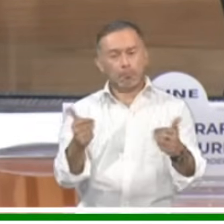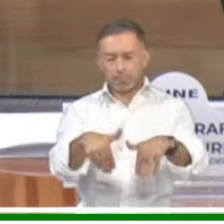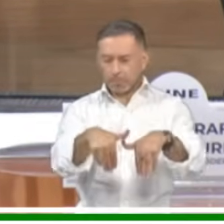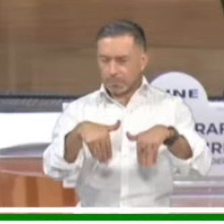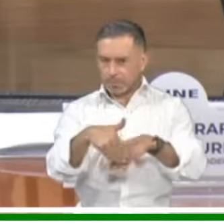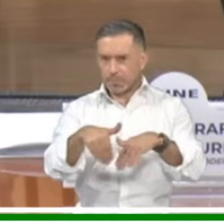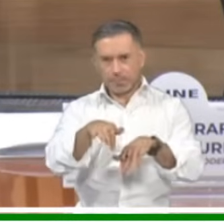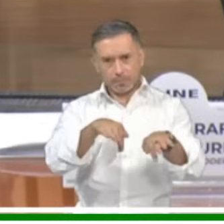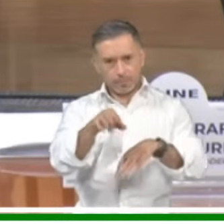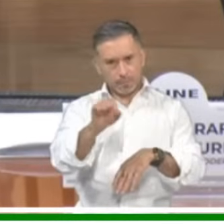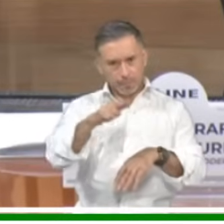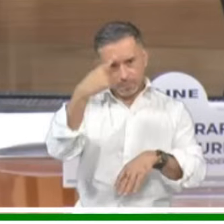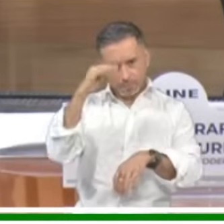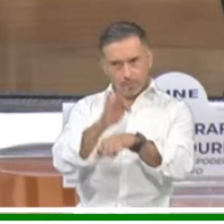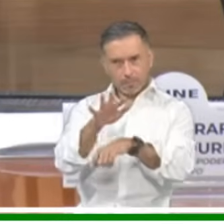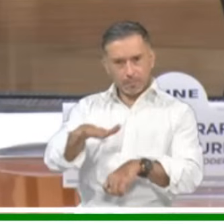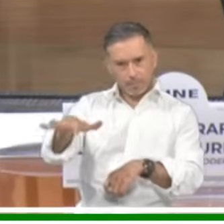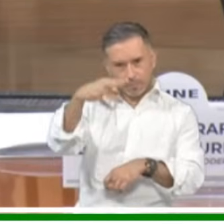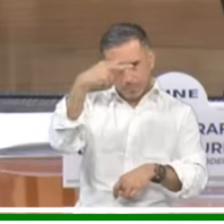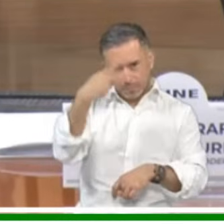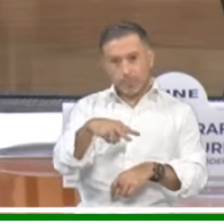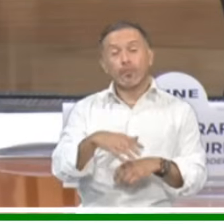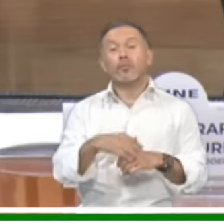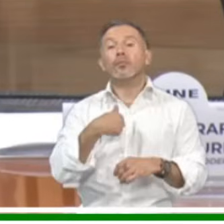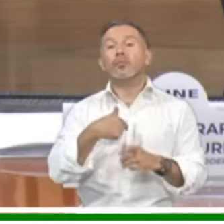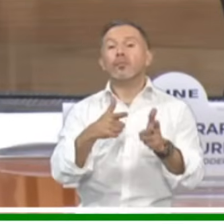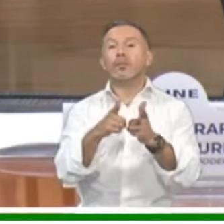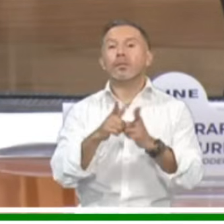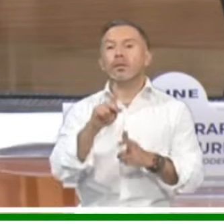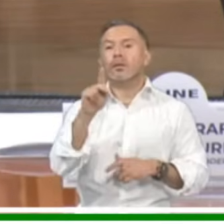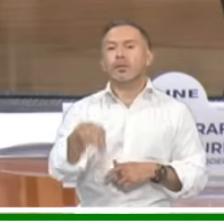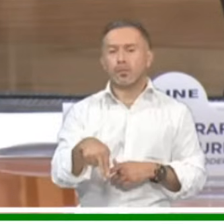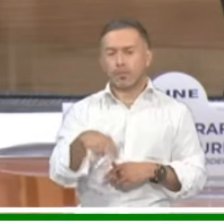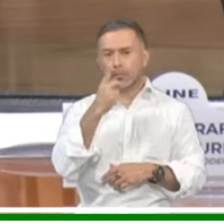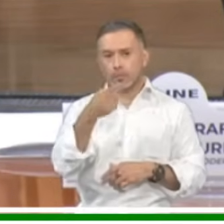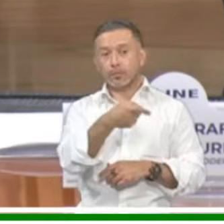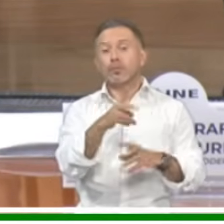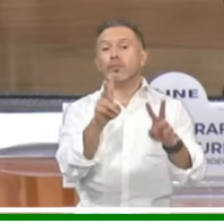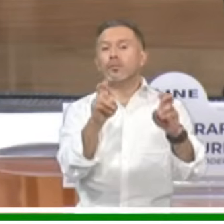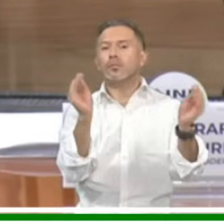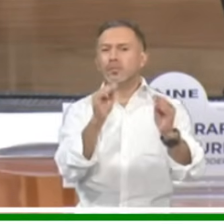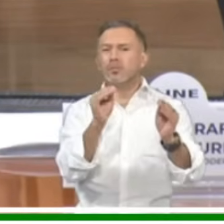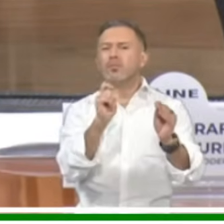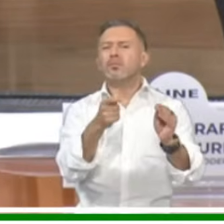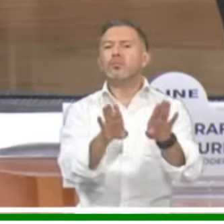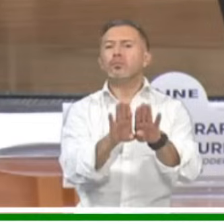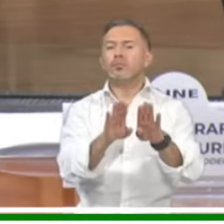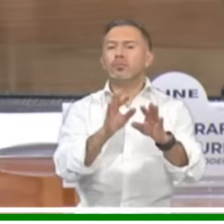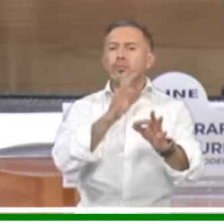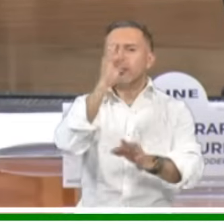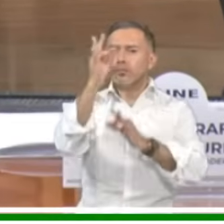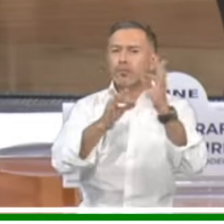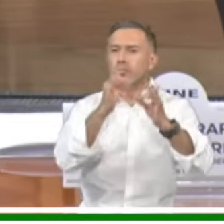todas y todos los mexicanos. En Acción Nacional reiteramos en que los debates sean medios de información para